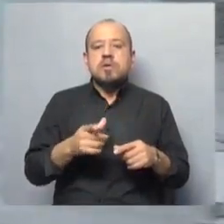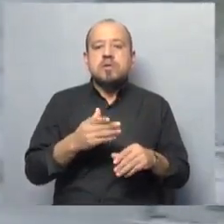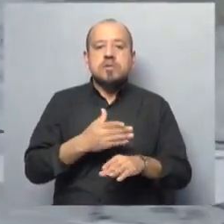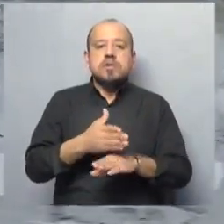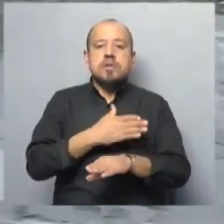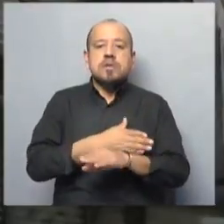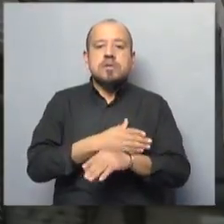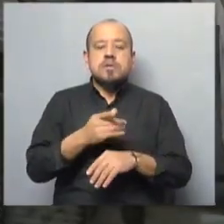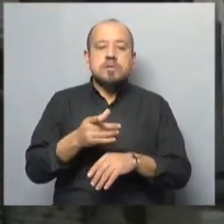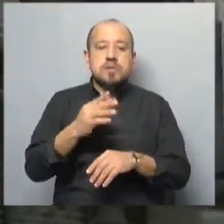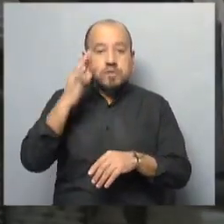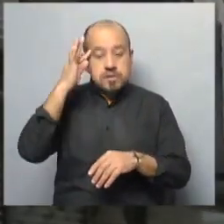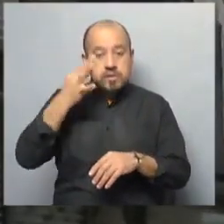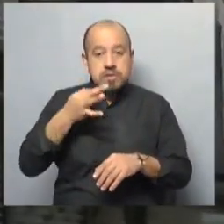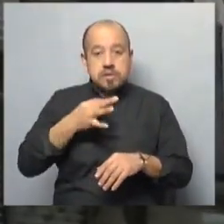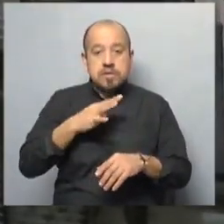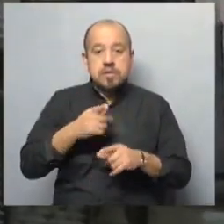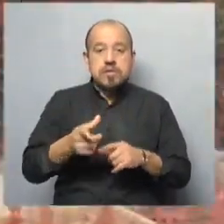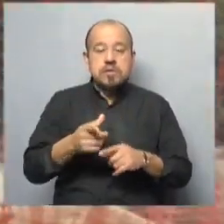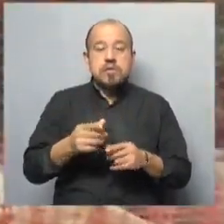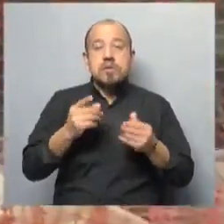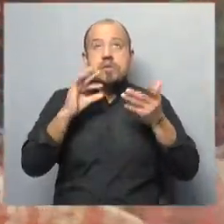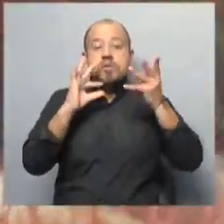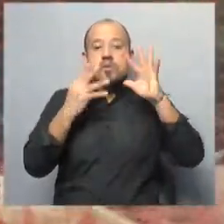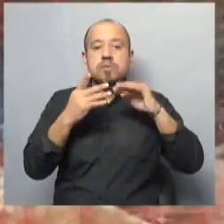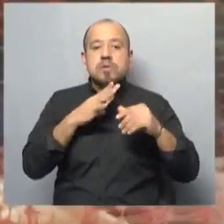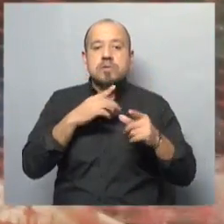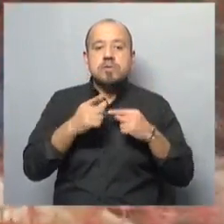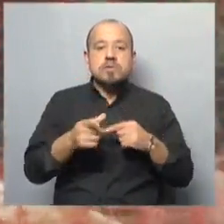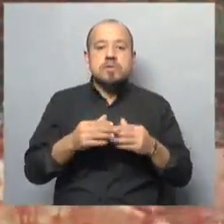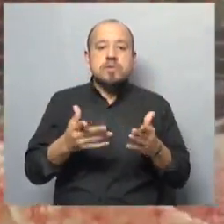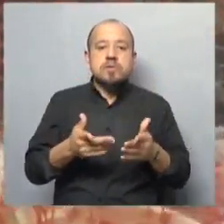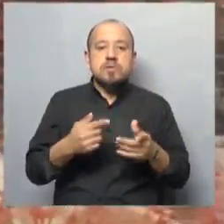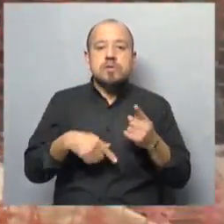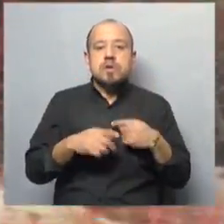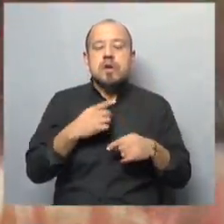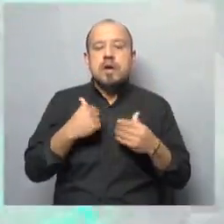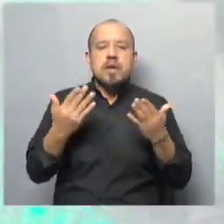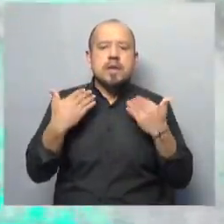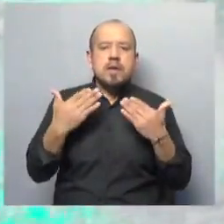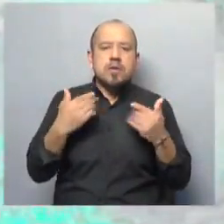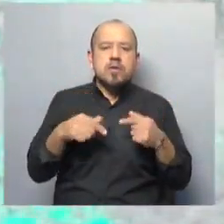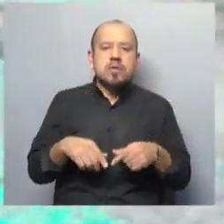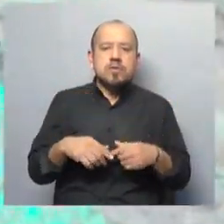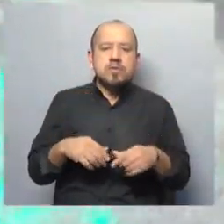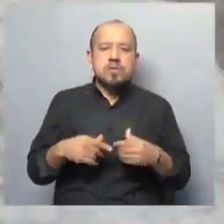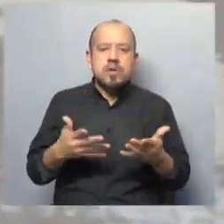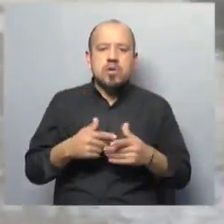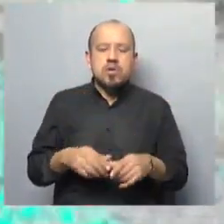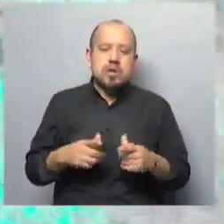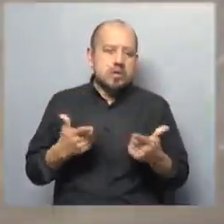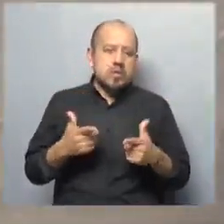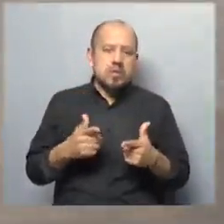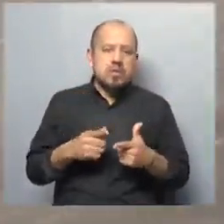ese temporal, que en realidad lo que implica es que vaya a haber tormenta, hay una especie de veranillo, digo, que no lo estamos viviendo estos días